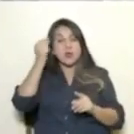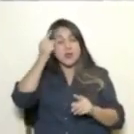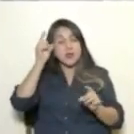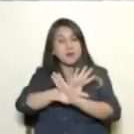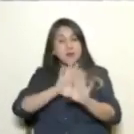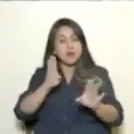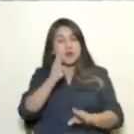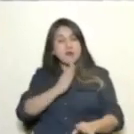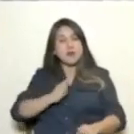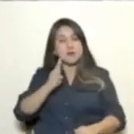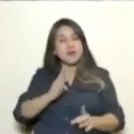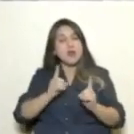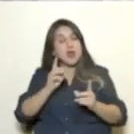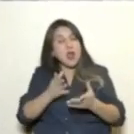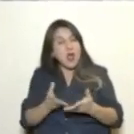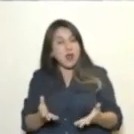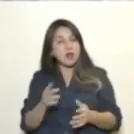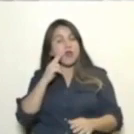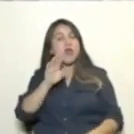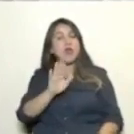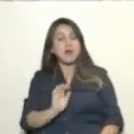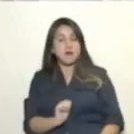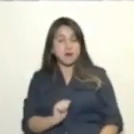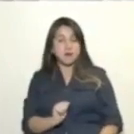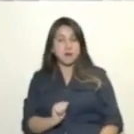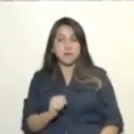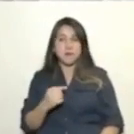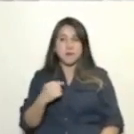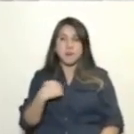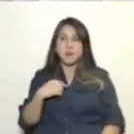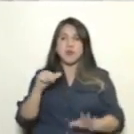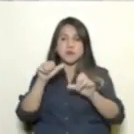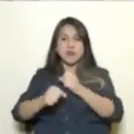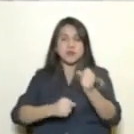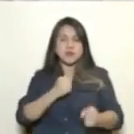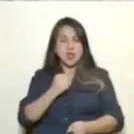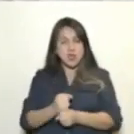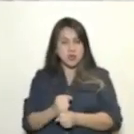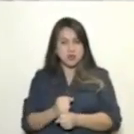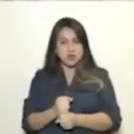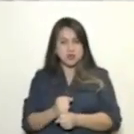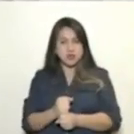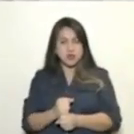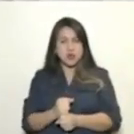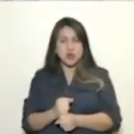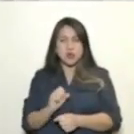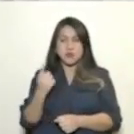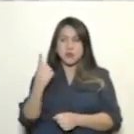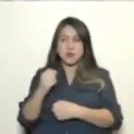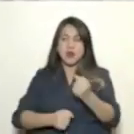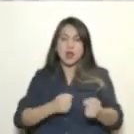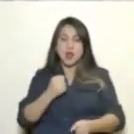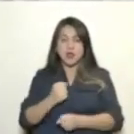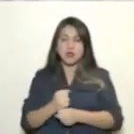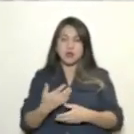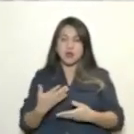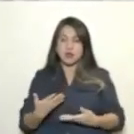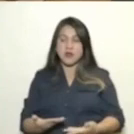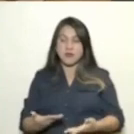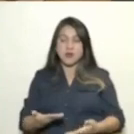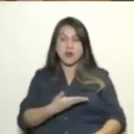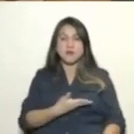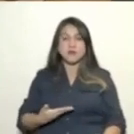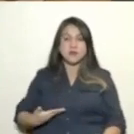entendimiento básico en algo? A ver, me tocó los 6 años prácticamente, salvo el primer año en que estaba